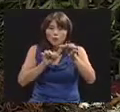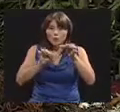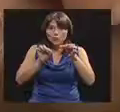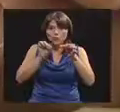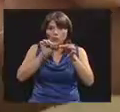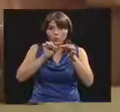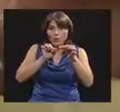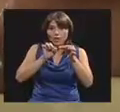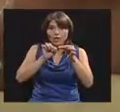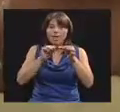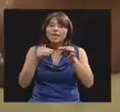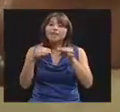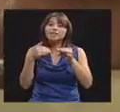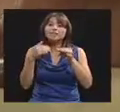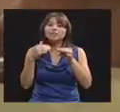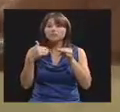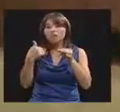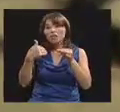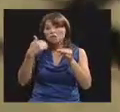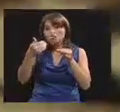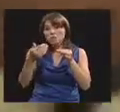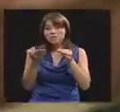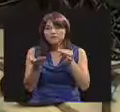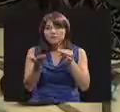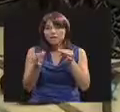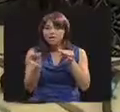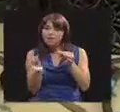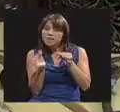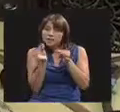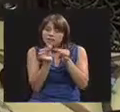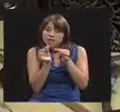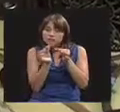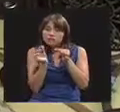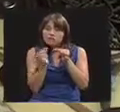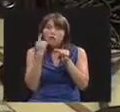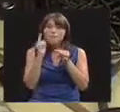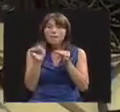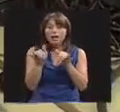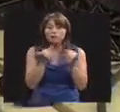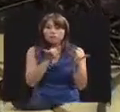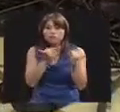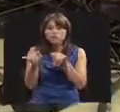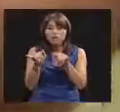engrampale en las piedritas para que queden iguales. Y después se hacen los espirales